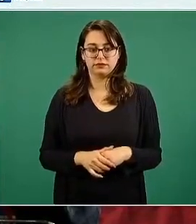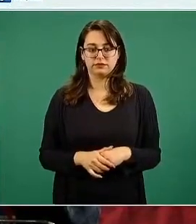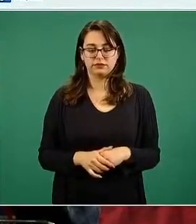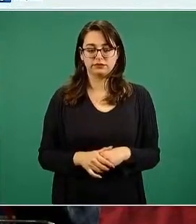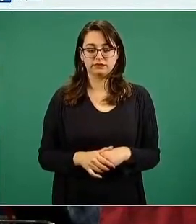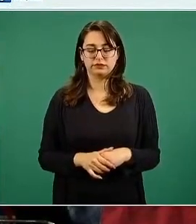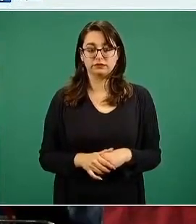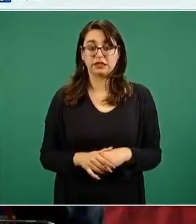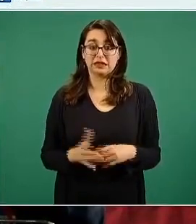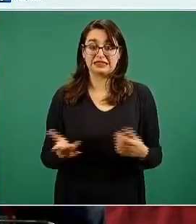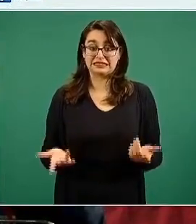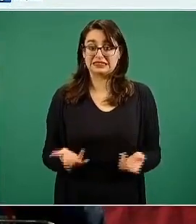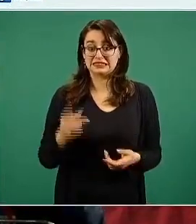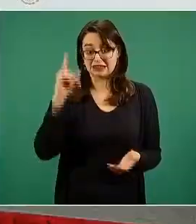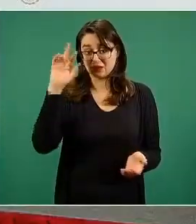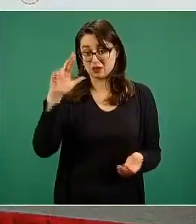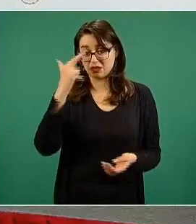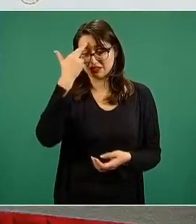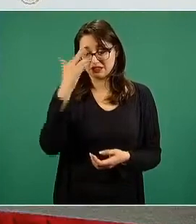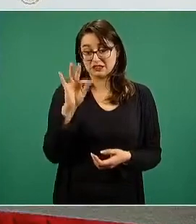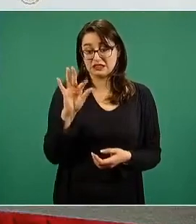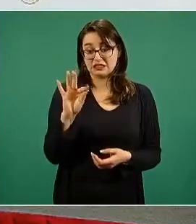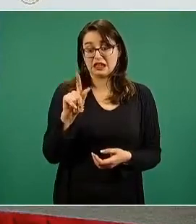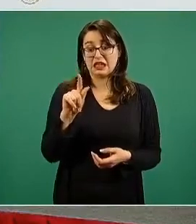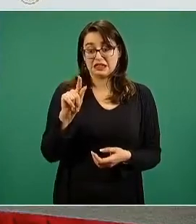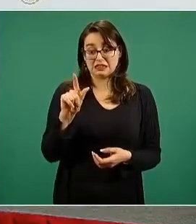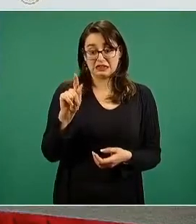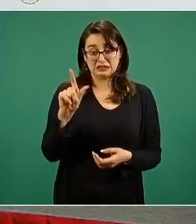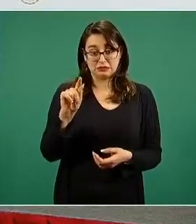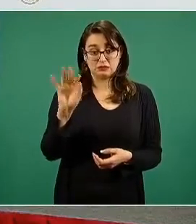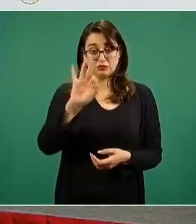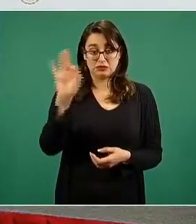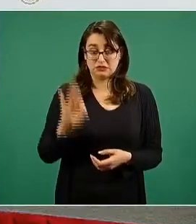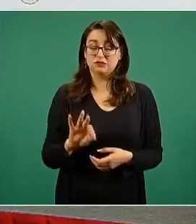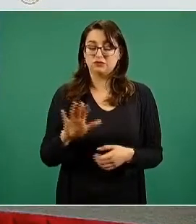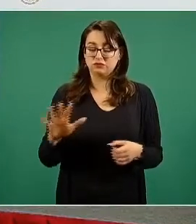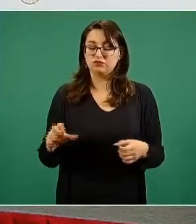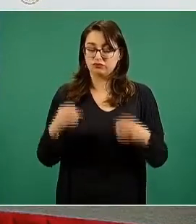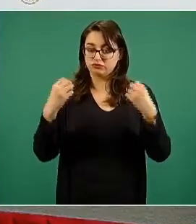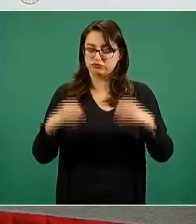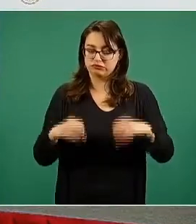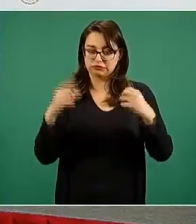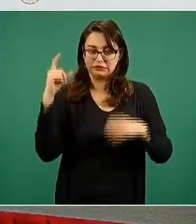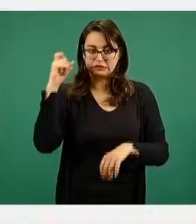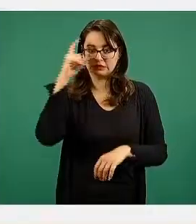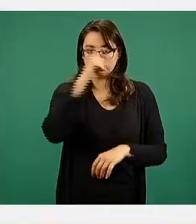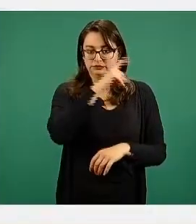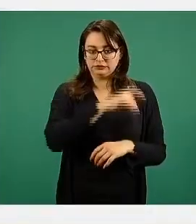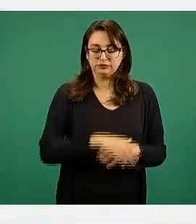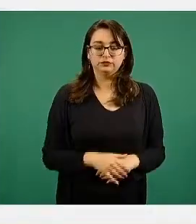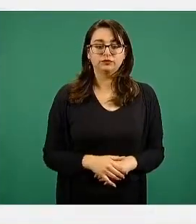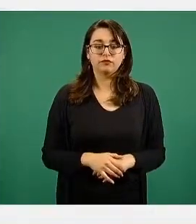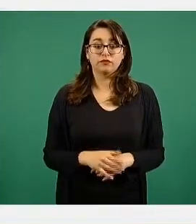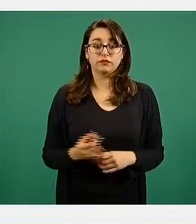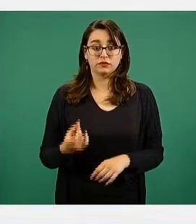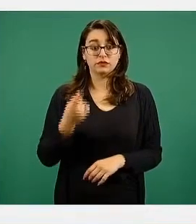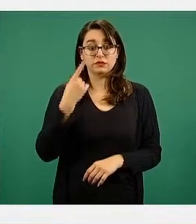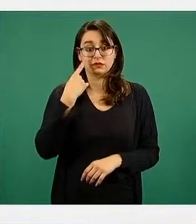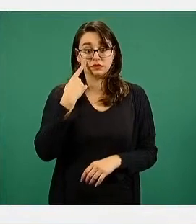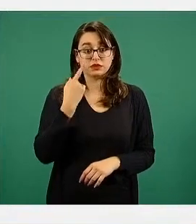saturación bastante importante. Nuevo León, de forma importante, 68%. Esto quiere decir que si